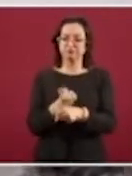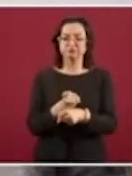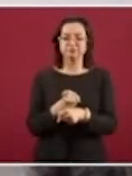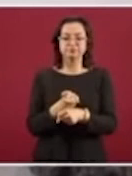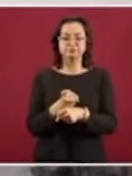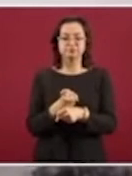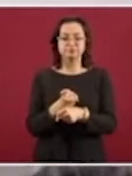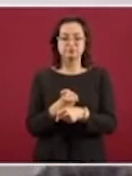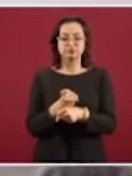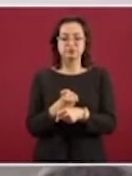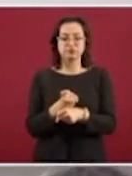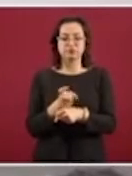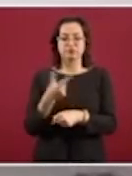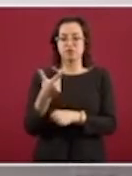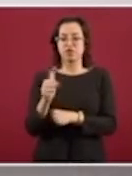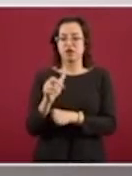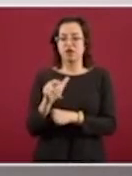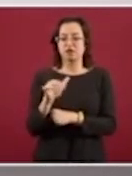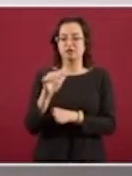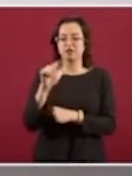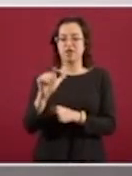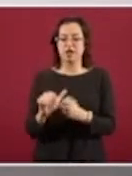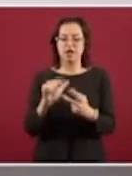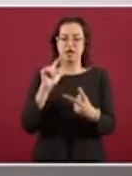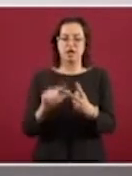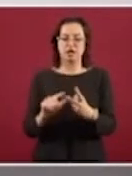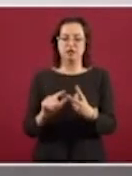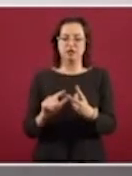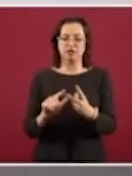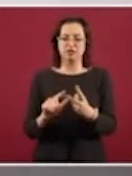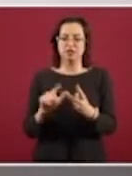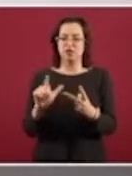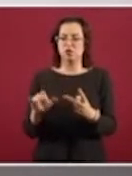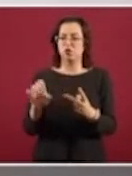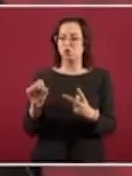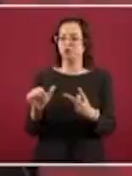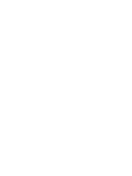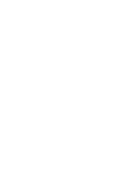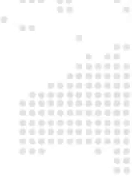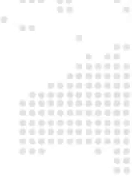Graciela Márquez y a Luisa María Alcalde.